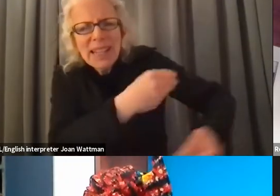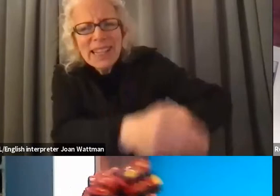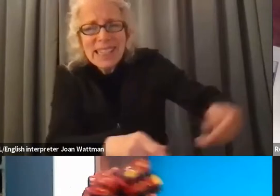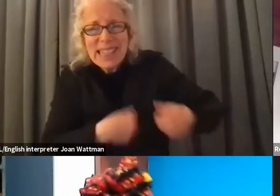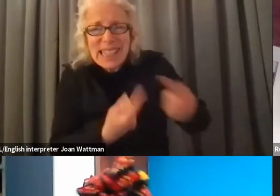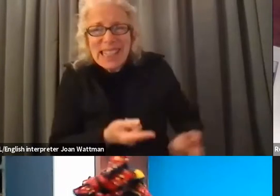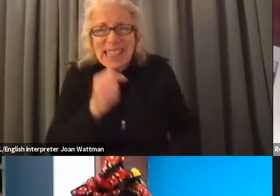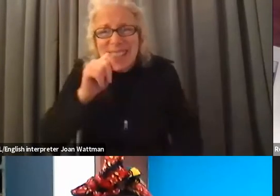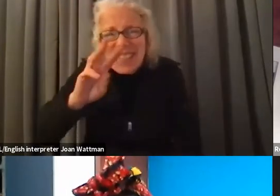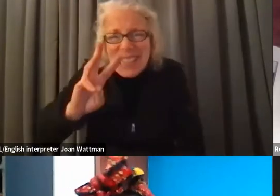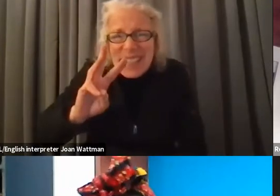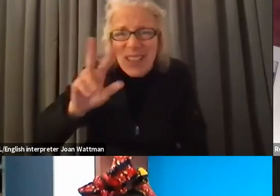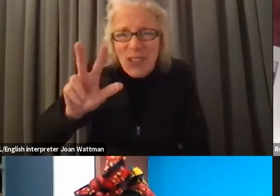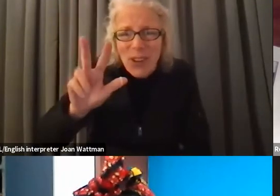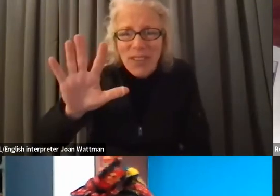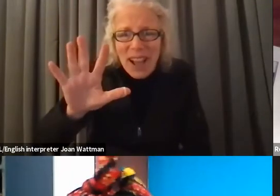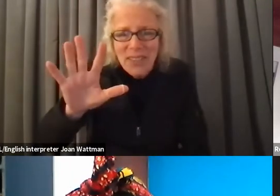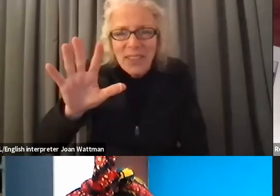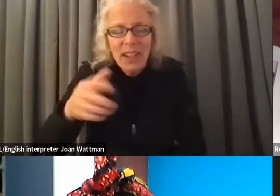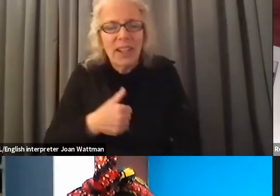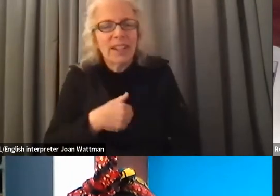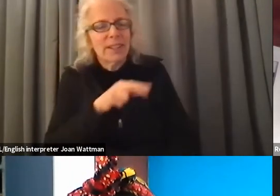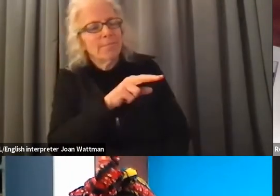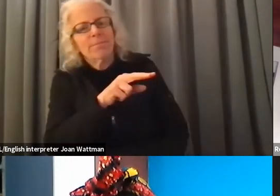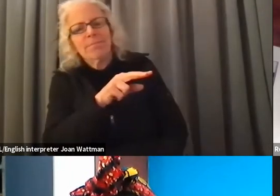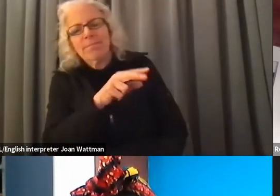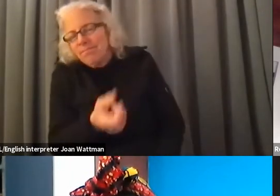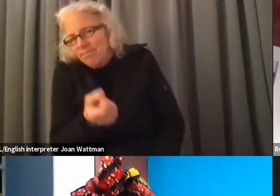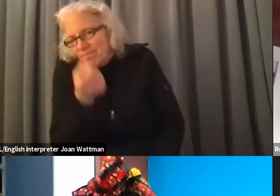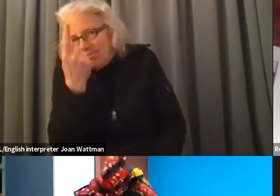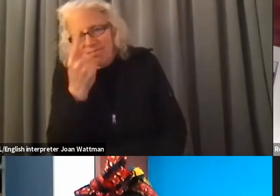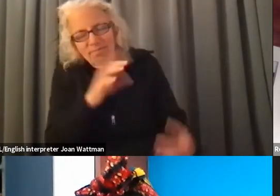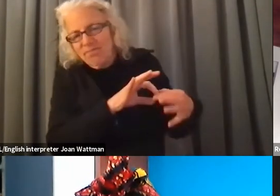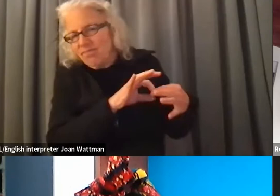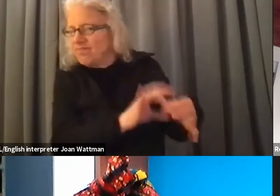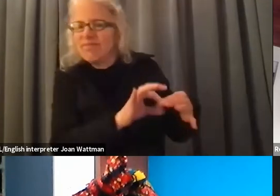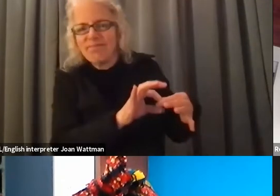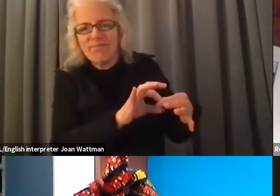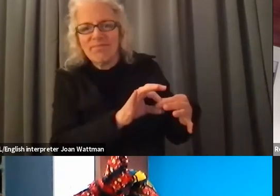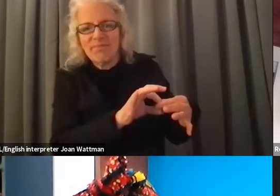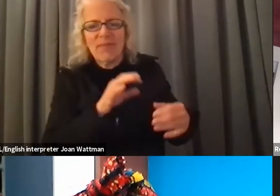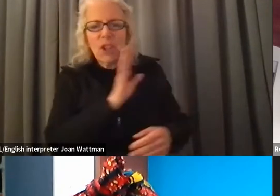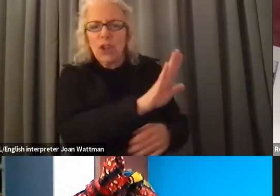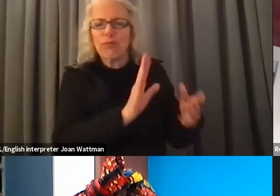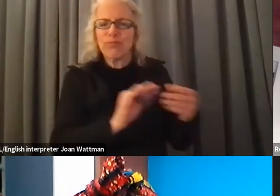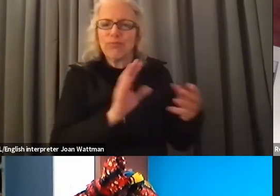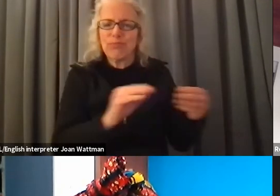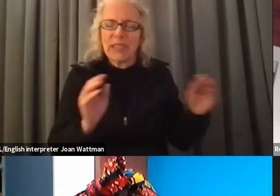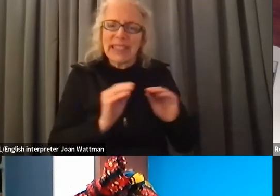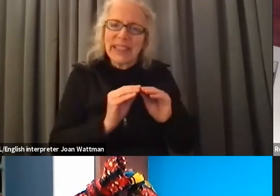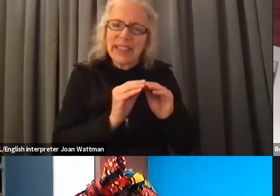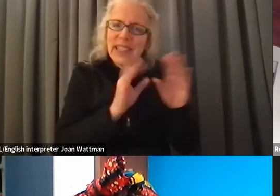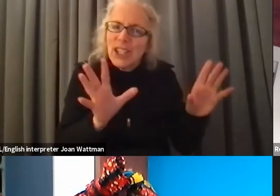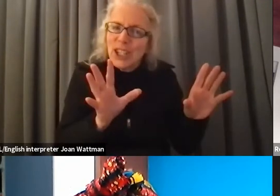Al instante quedé cautivada por la claridad de la visión política de Francia y por la amistad sincera que me